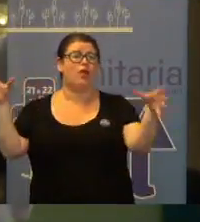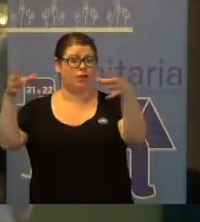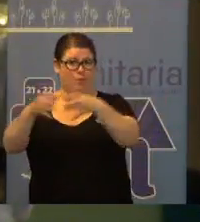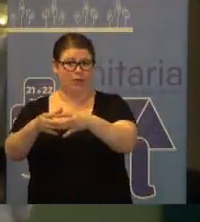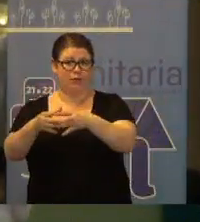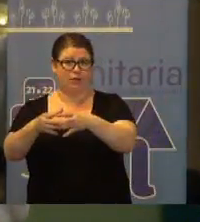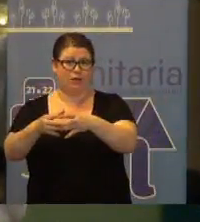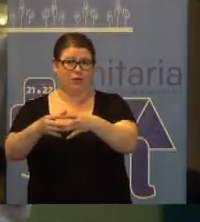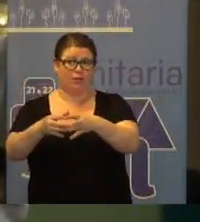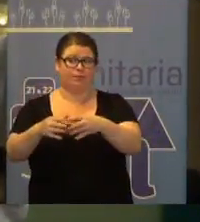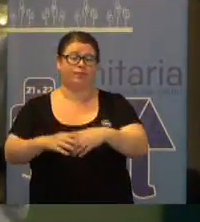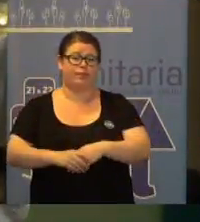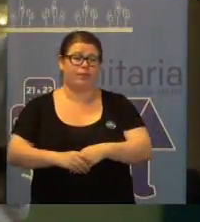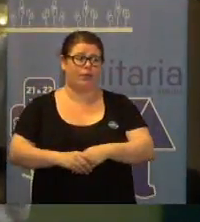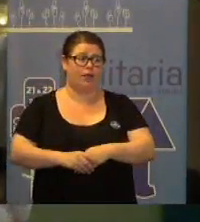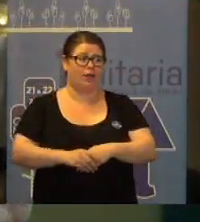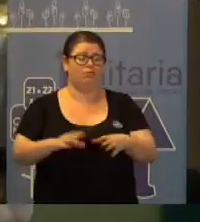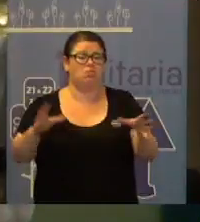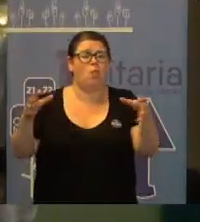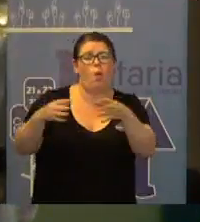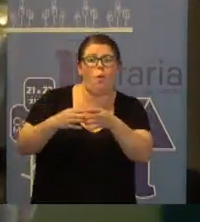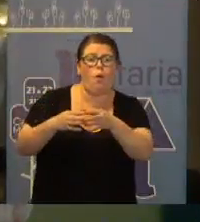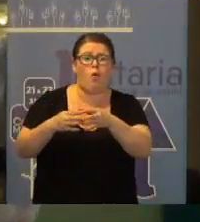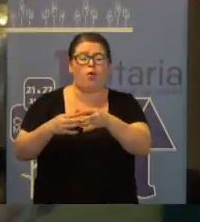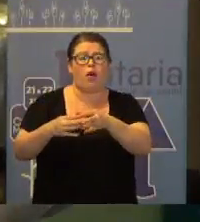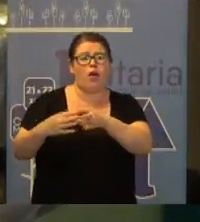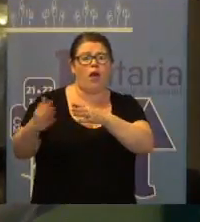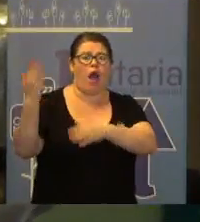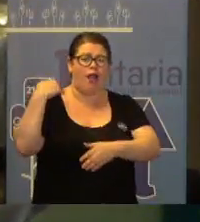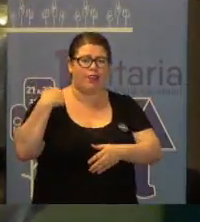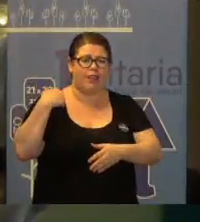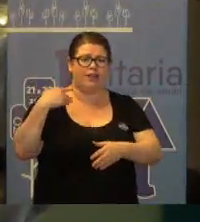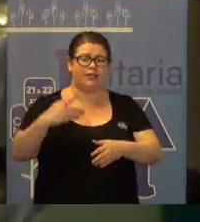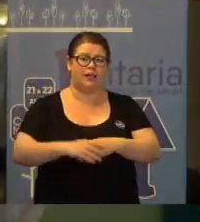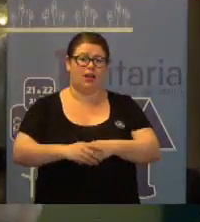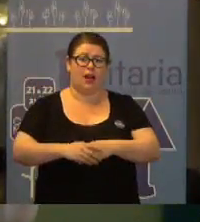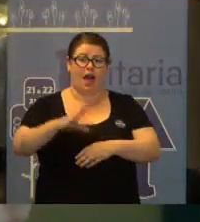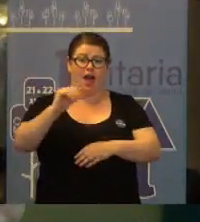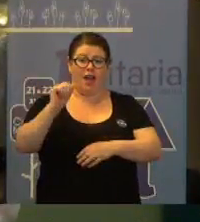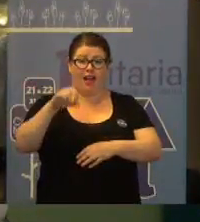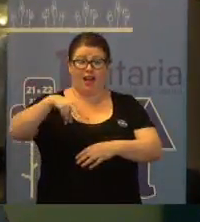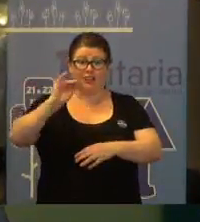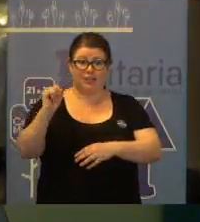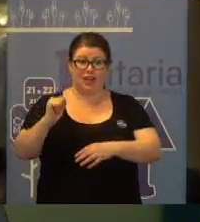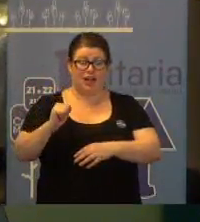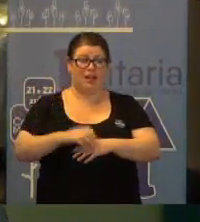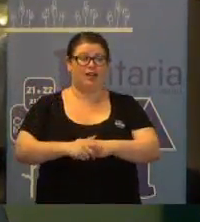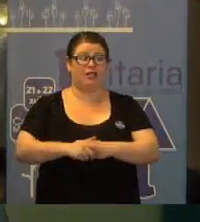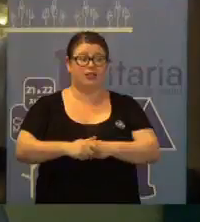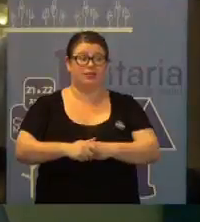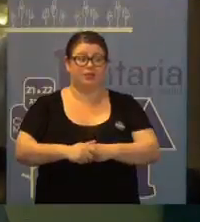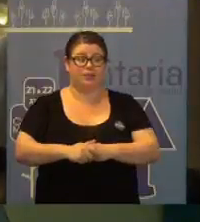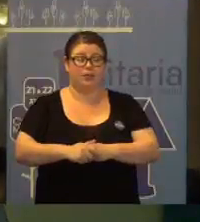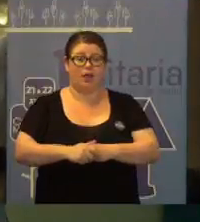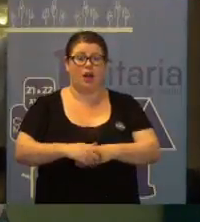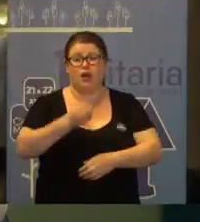como lema, como ese elemento común, ou o que foi no seu día a casta para Podemos, ou o que foi en este momento para o